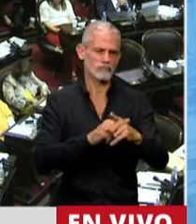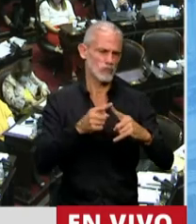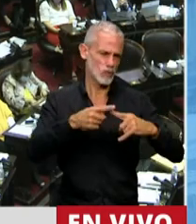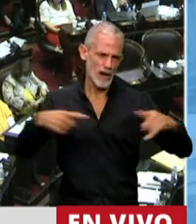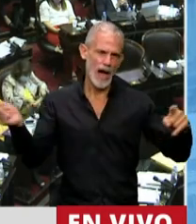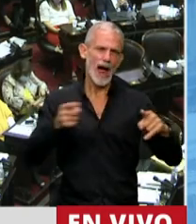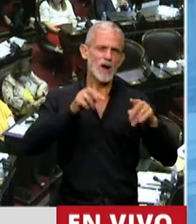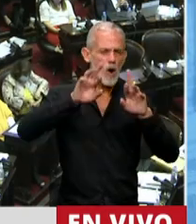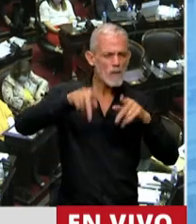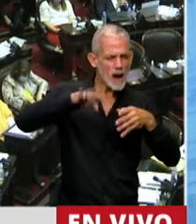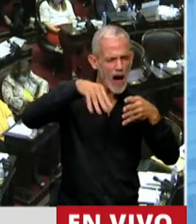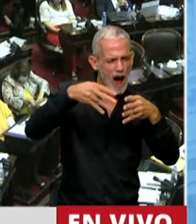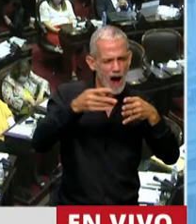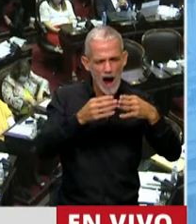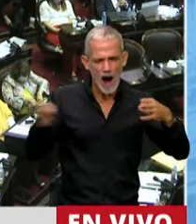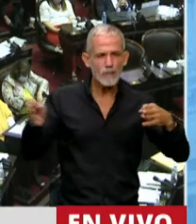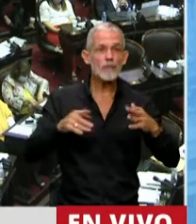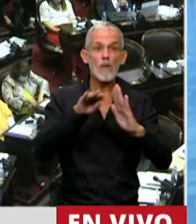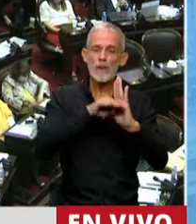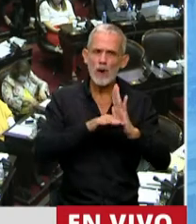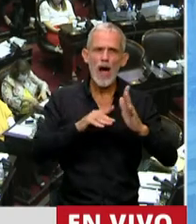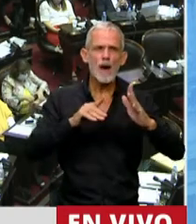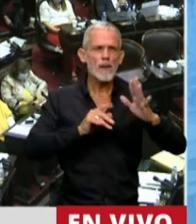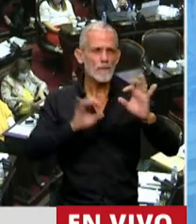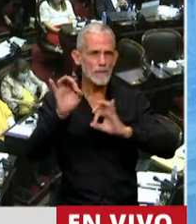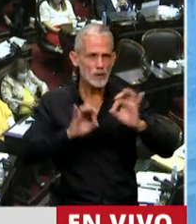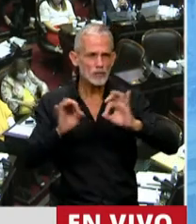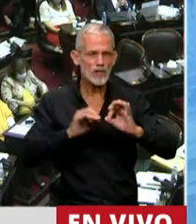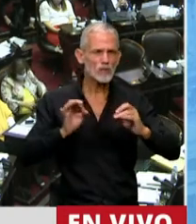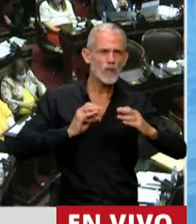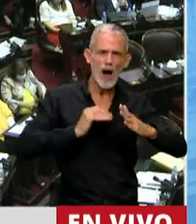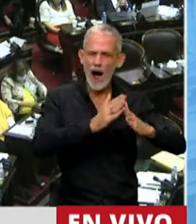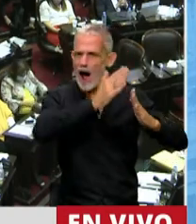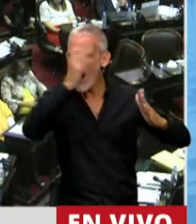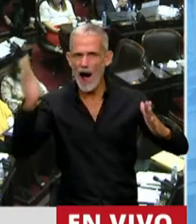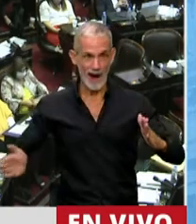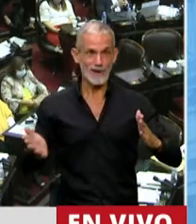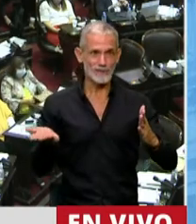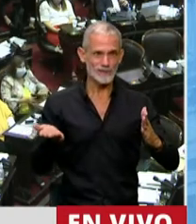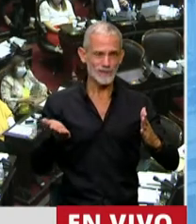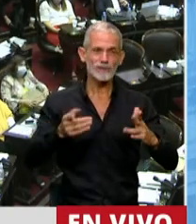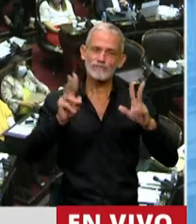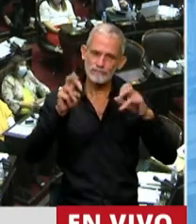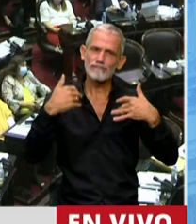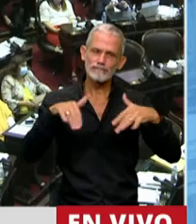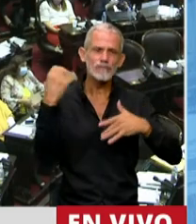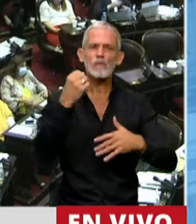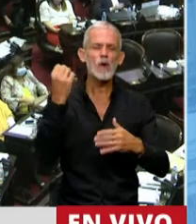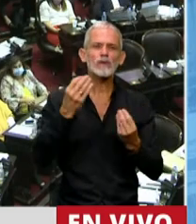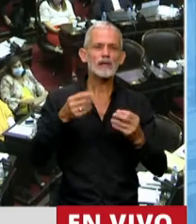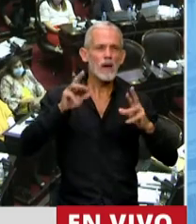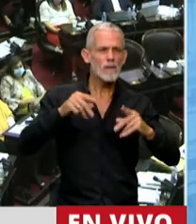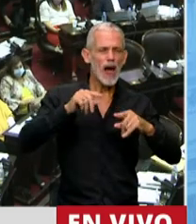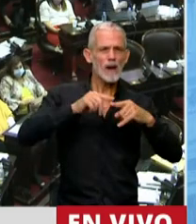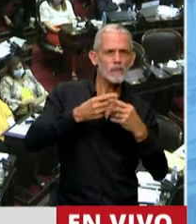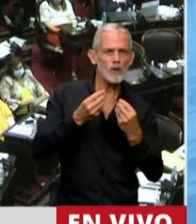planificación, en cumplimiento de programas y proyectos plurianuales, que son el gran tema en las políticas de